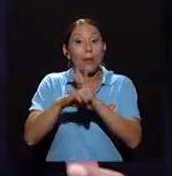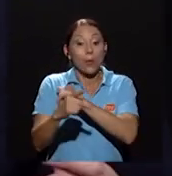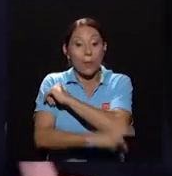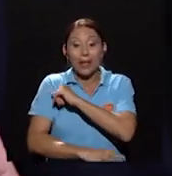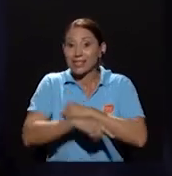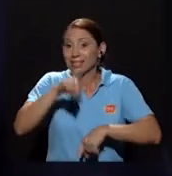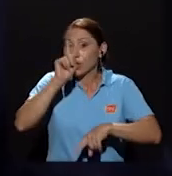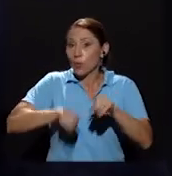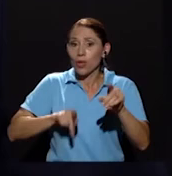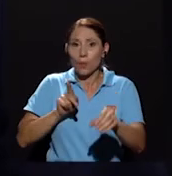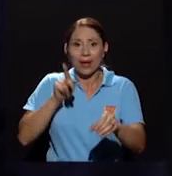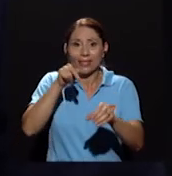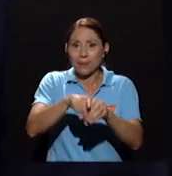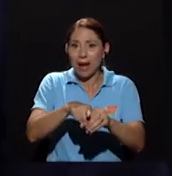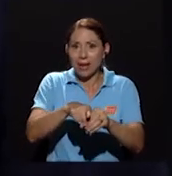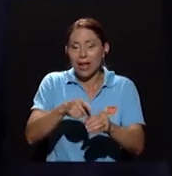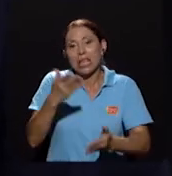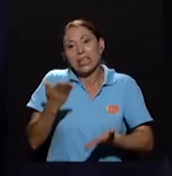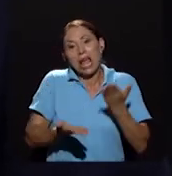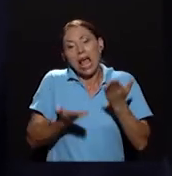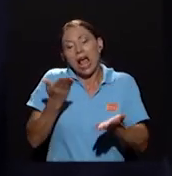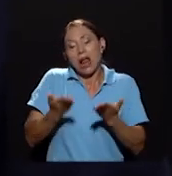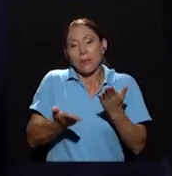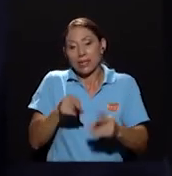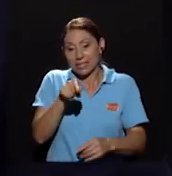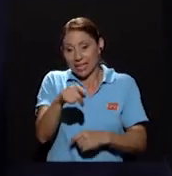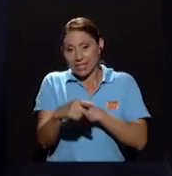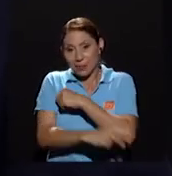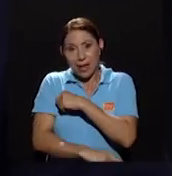país de origen o el ministro no está